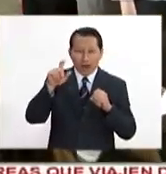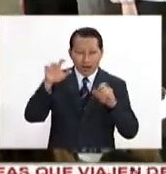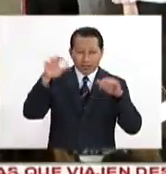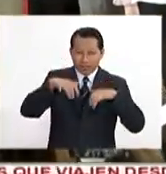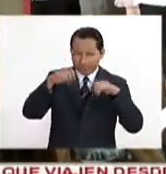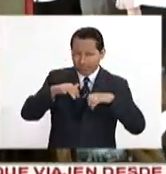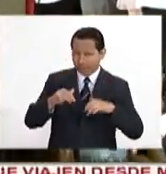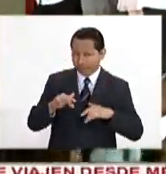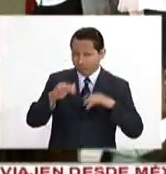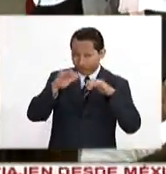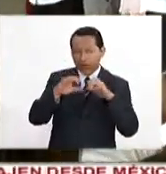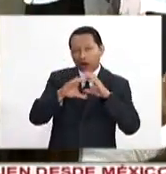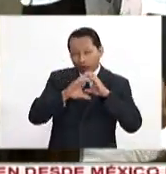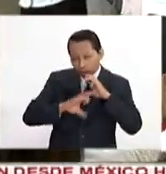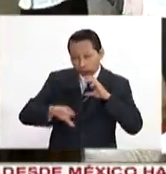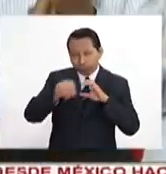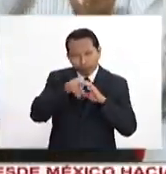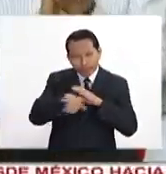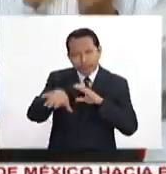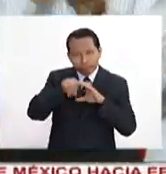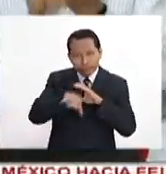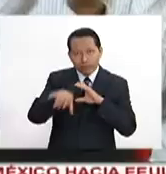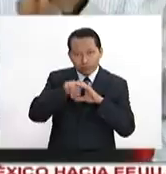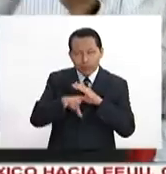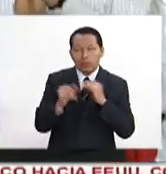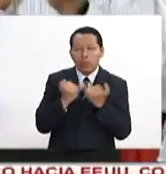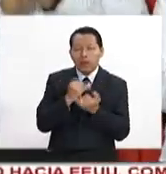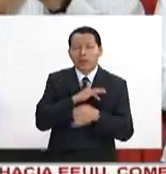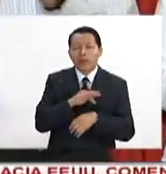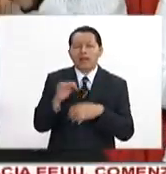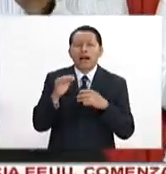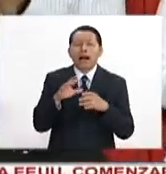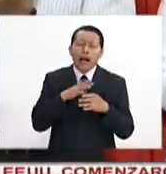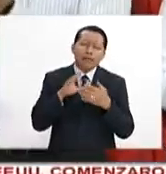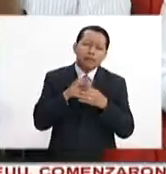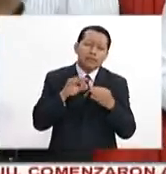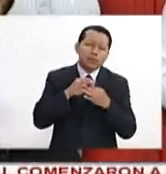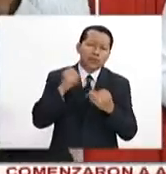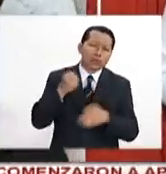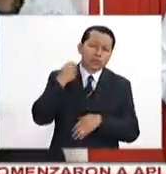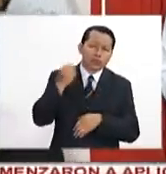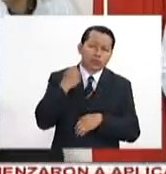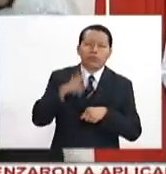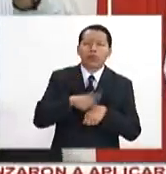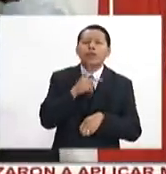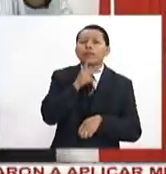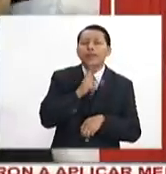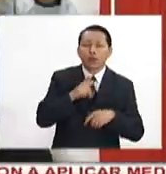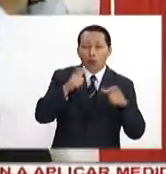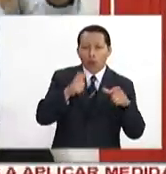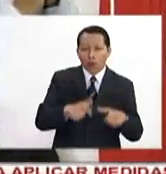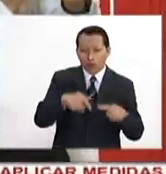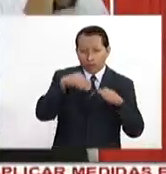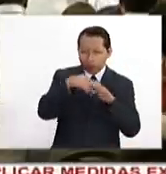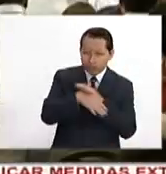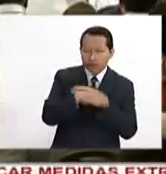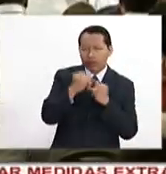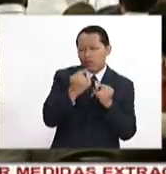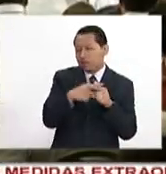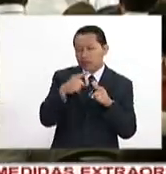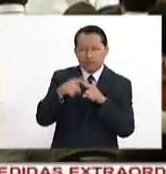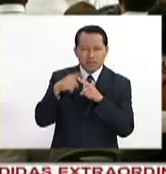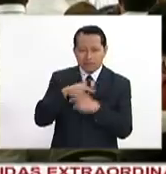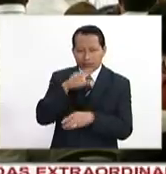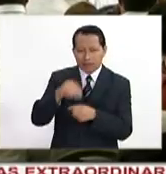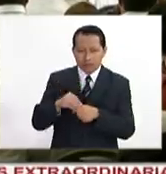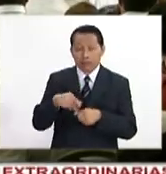entidad. En su discurso se refirió al tema de la caída de la producción petrolera, así como de los precios del petróleo. Afirmó que la mejor opción,